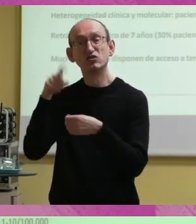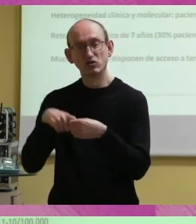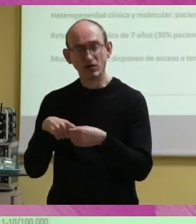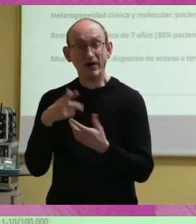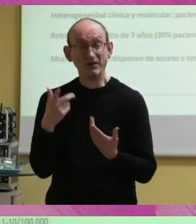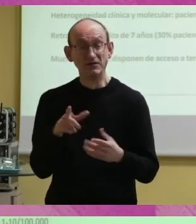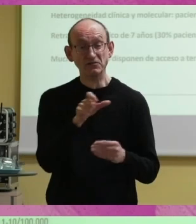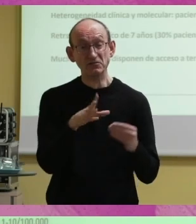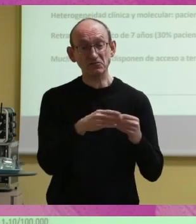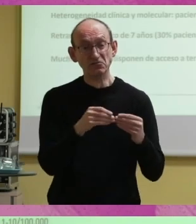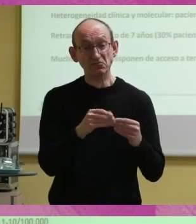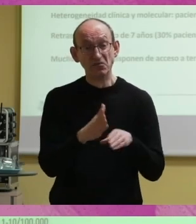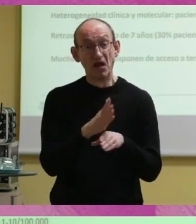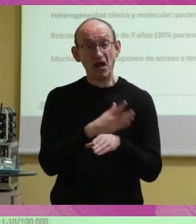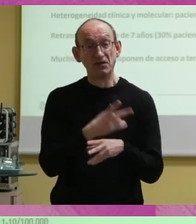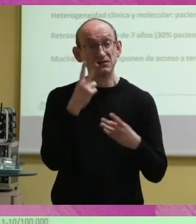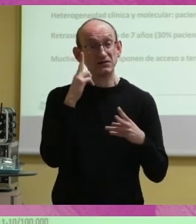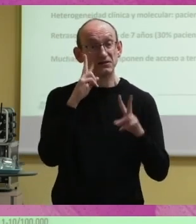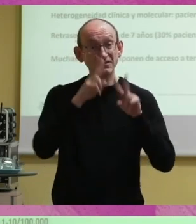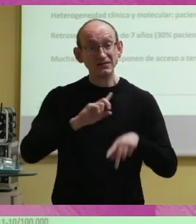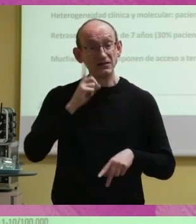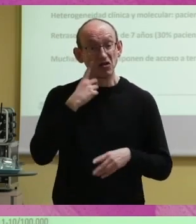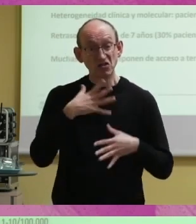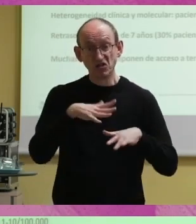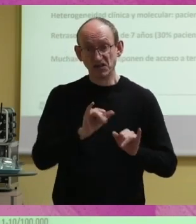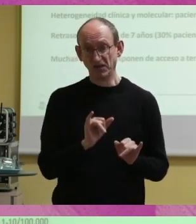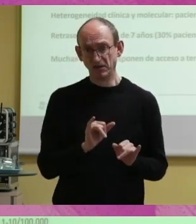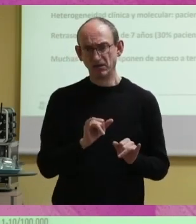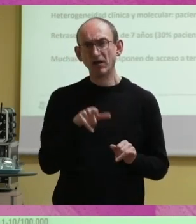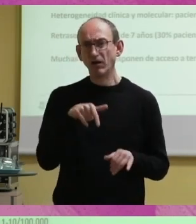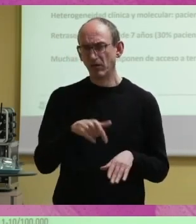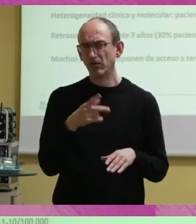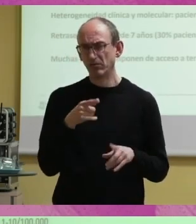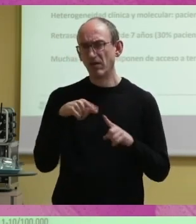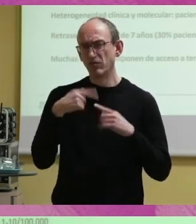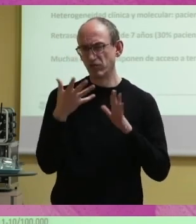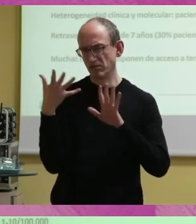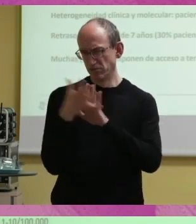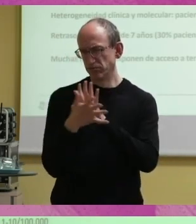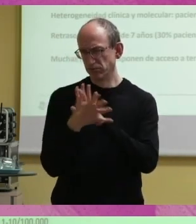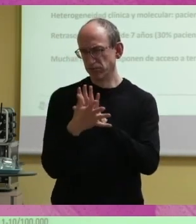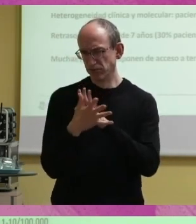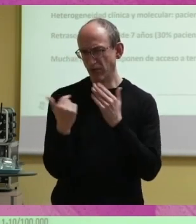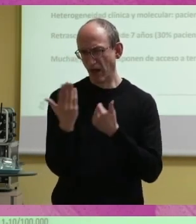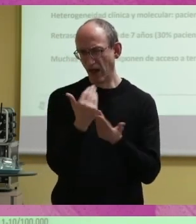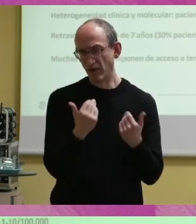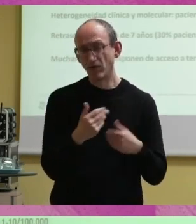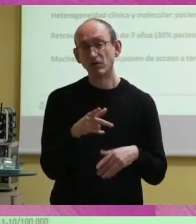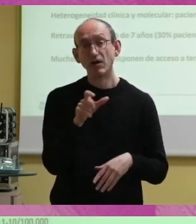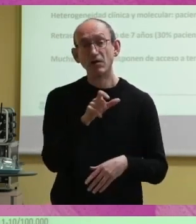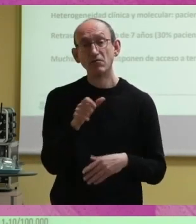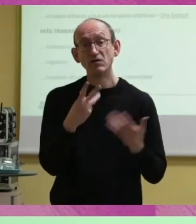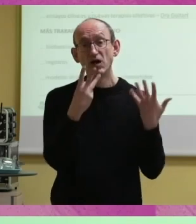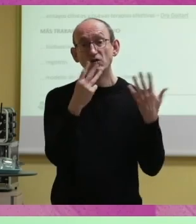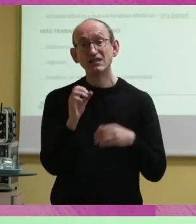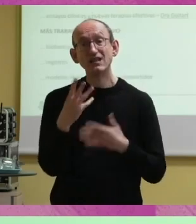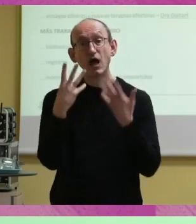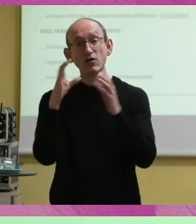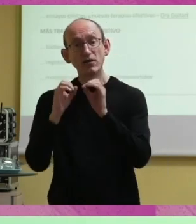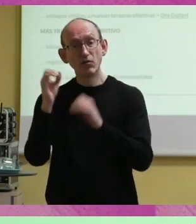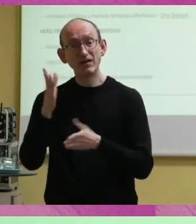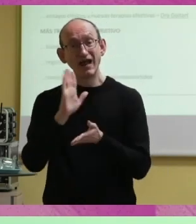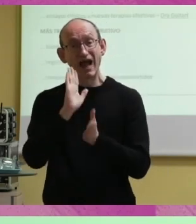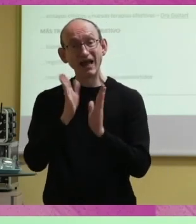muchos pacientes ni siquiera están diagnosticados. Hoy vamos a hablar de esto también en la jornada. Y muchísimas, más del 80-90%, no tienen acceso a